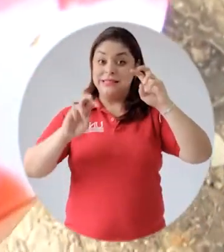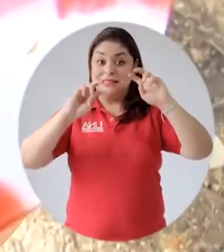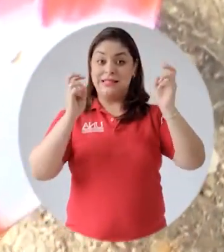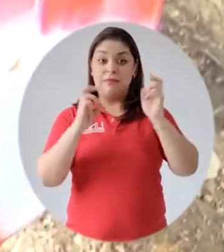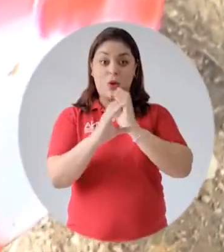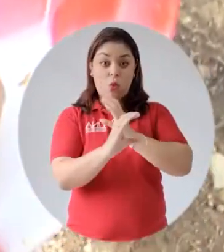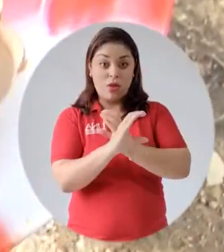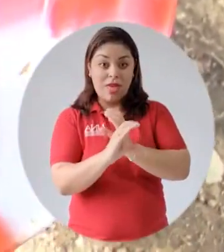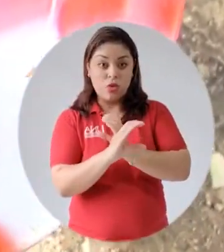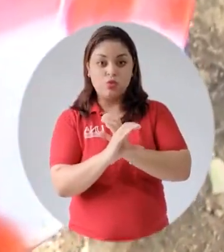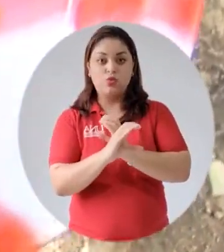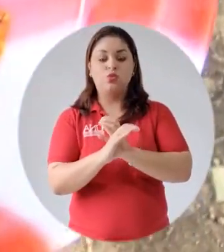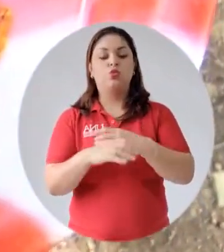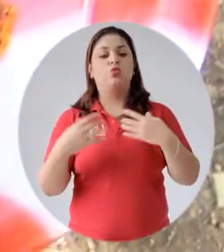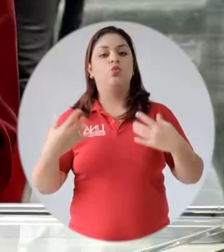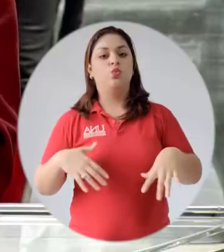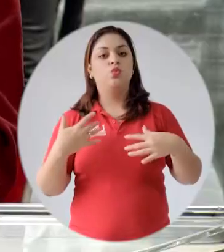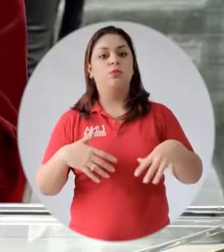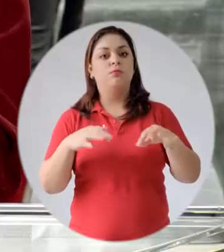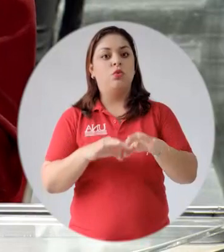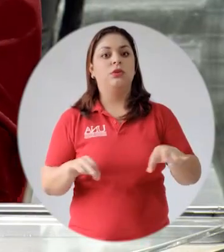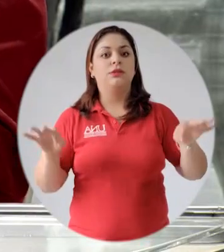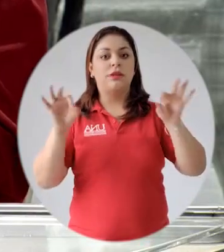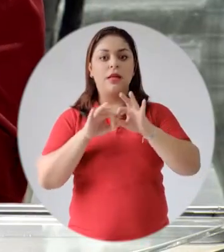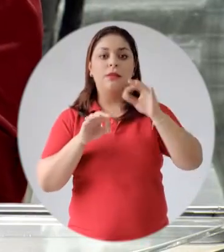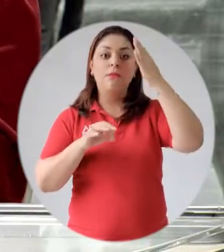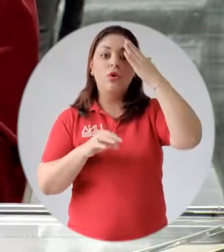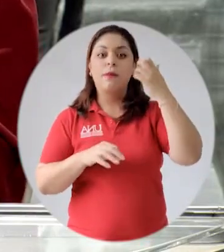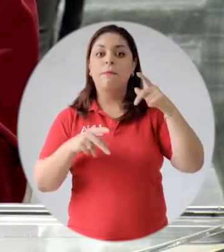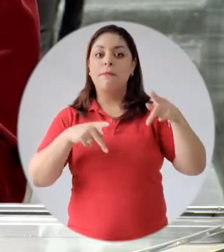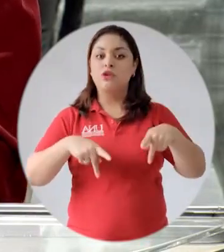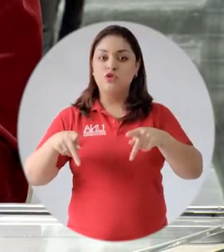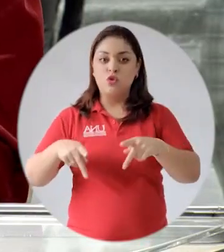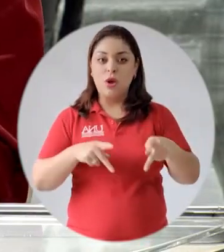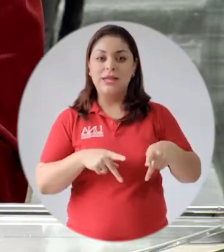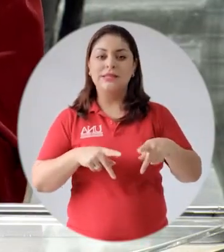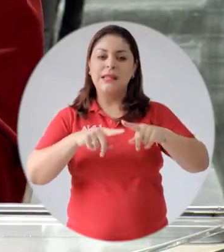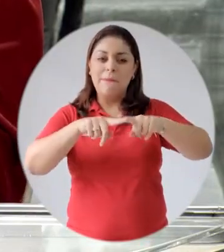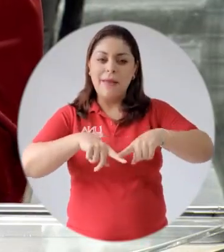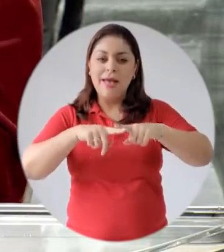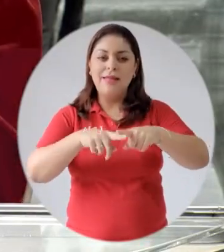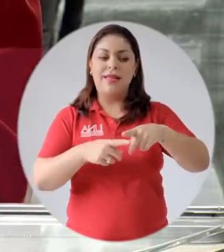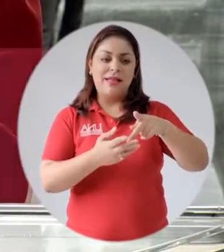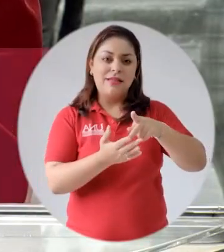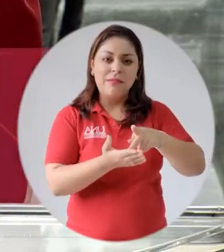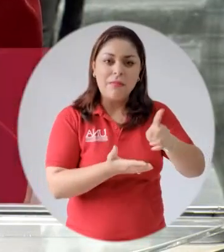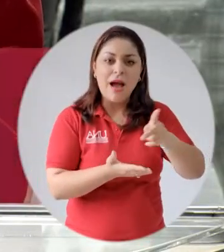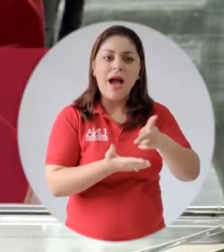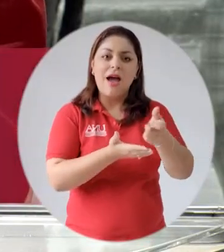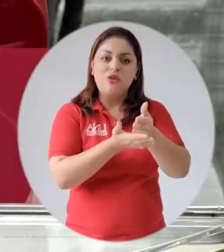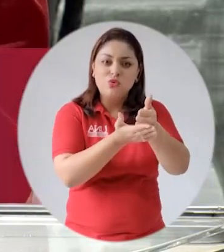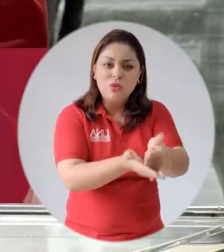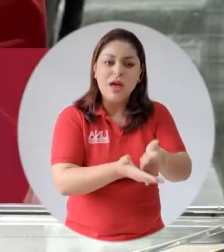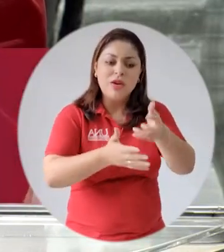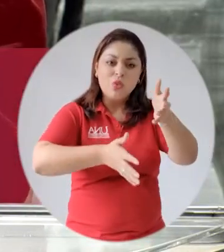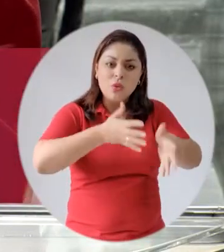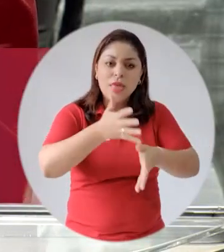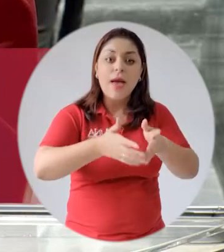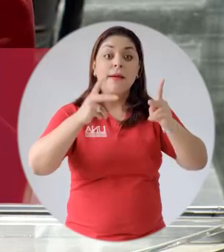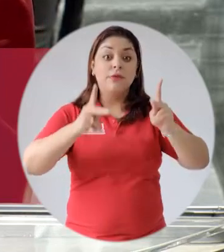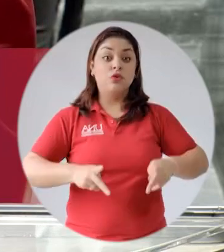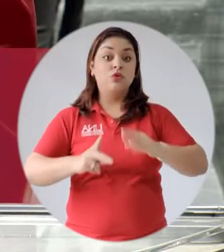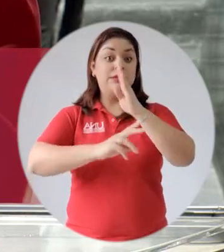recluidos, ¿verdad? Por un tema de pandemia, y al final, pues, participaban un poco más activamente, pero lo vemos que igual